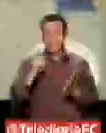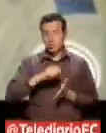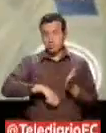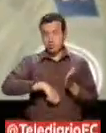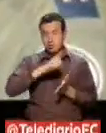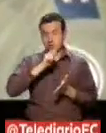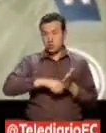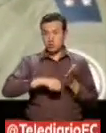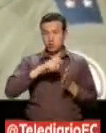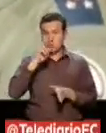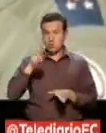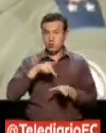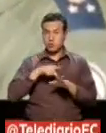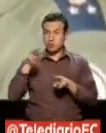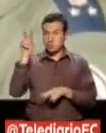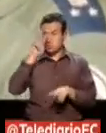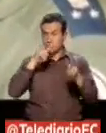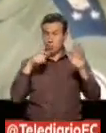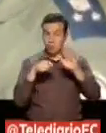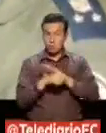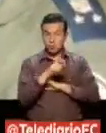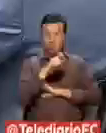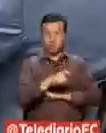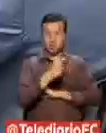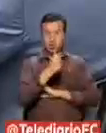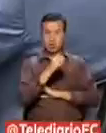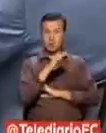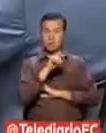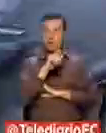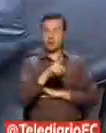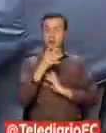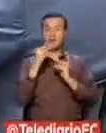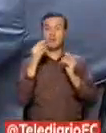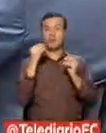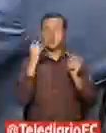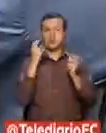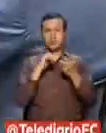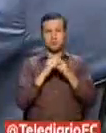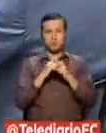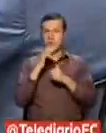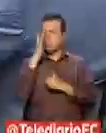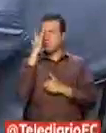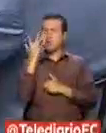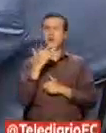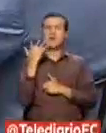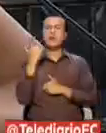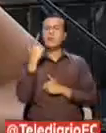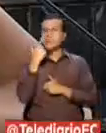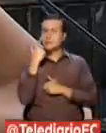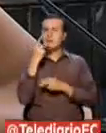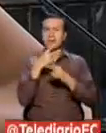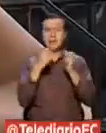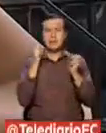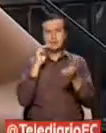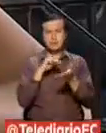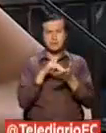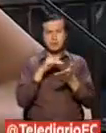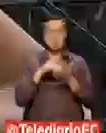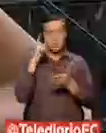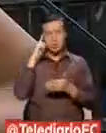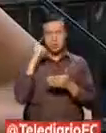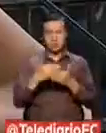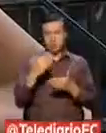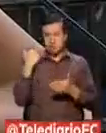contratación del peritaje sobre el asesinato del oficial, motivo de innumerables controversias por la participación de exintegrantes del gobierno